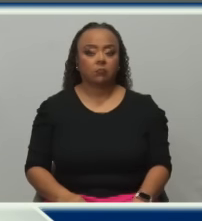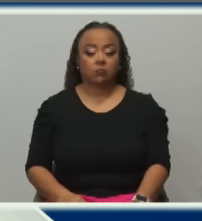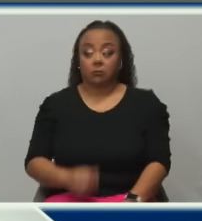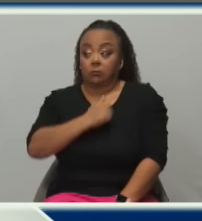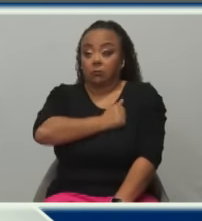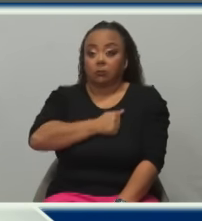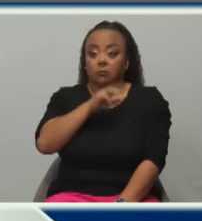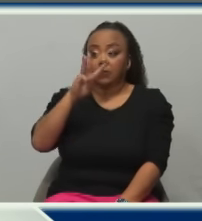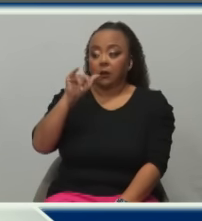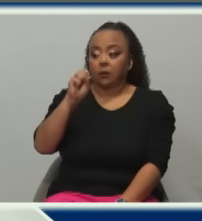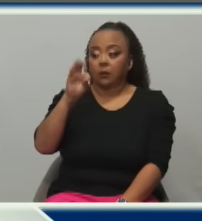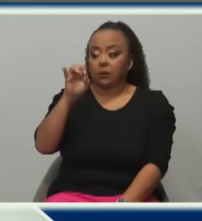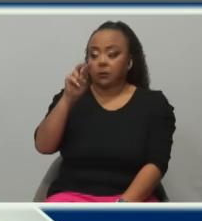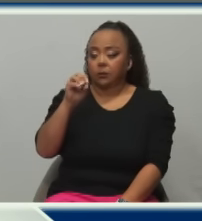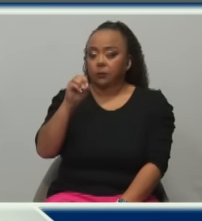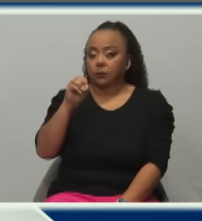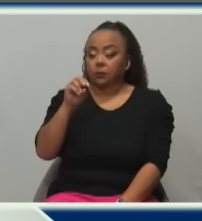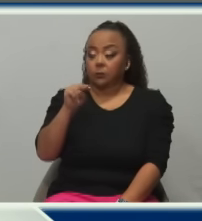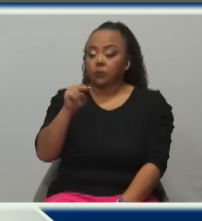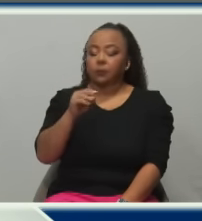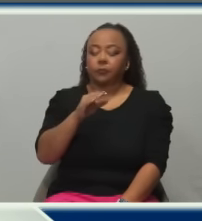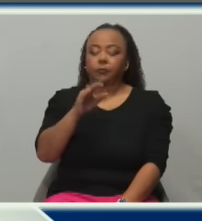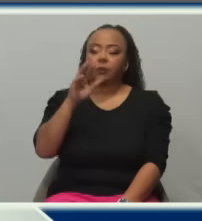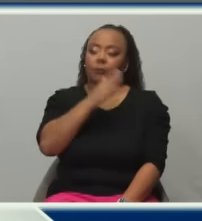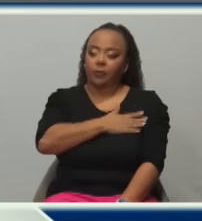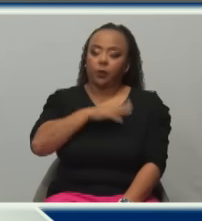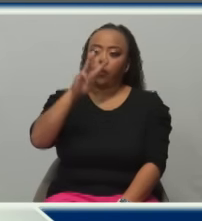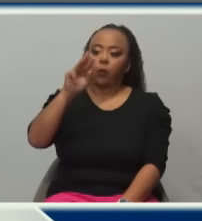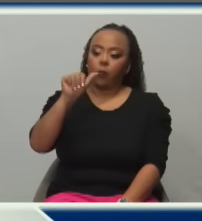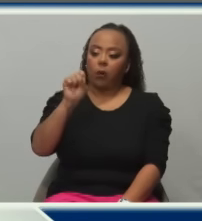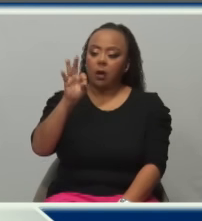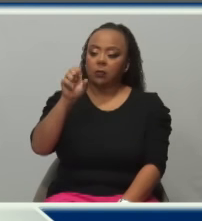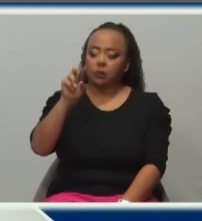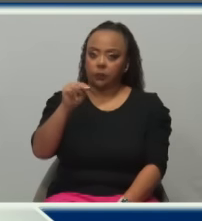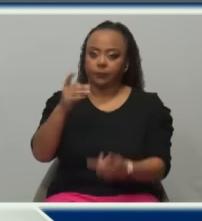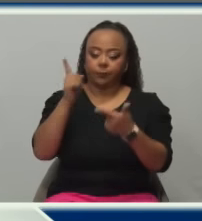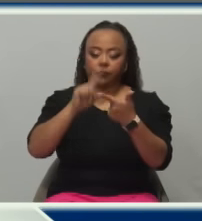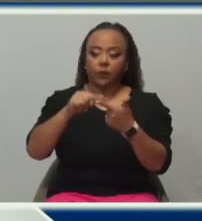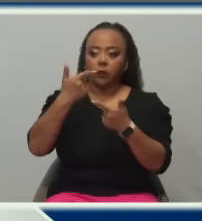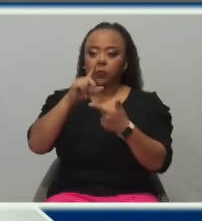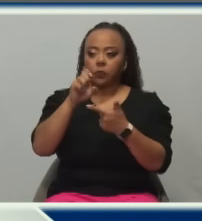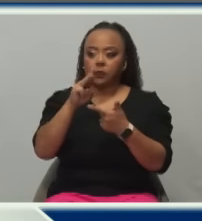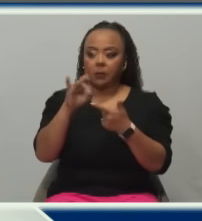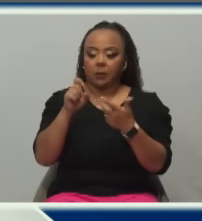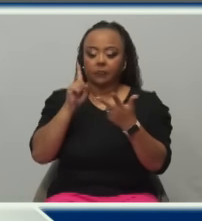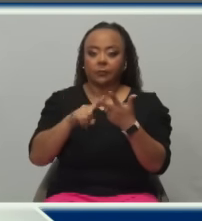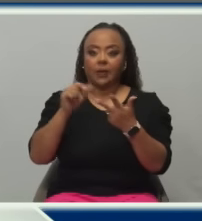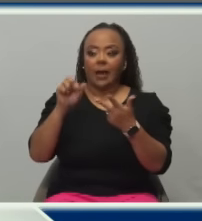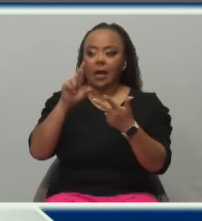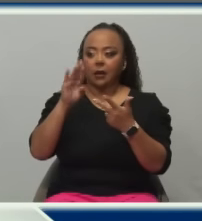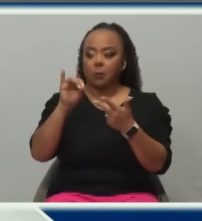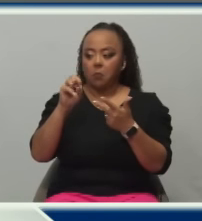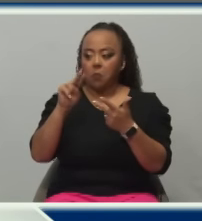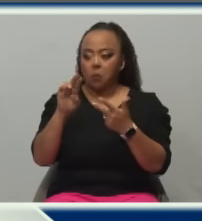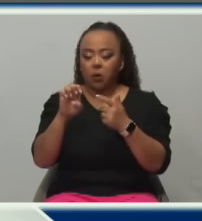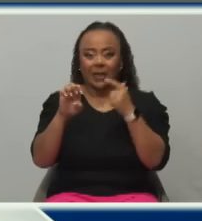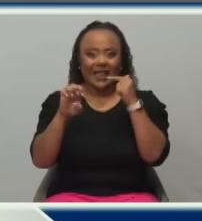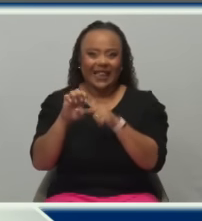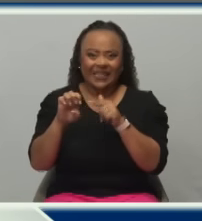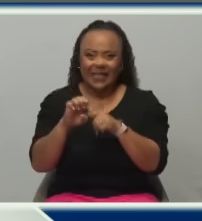perdón está muy lejano es su mejor versión Guzmán también Pablo boing ayer es el mejor ejemplo